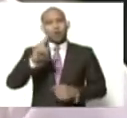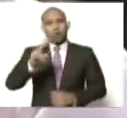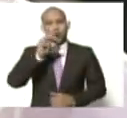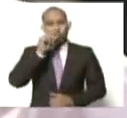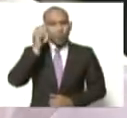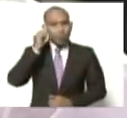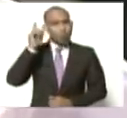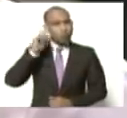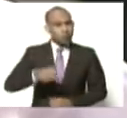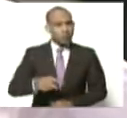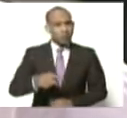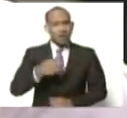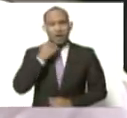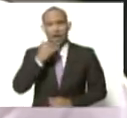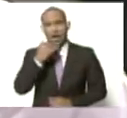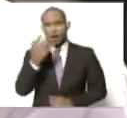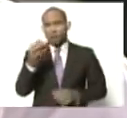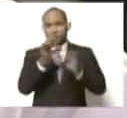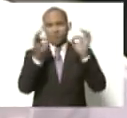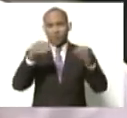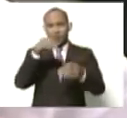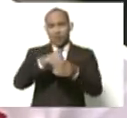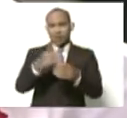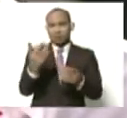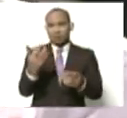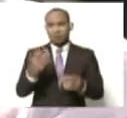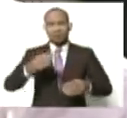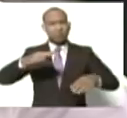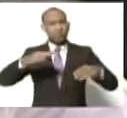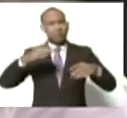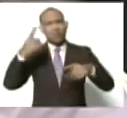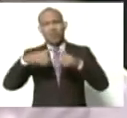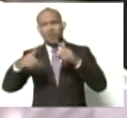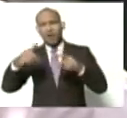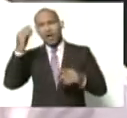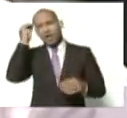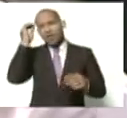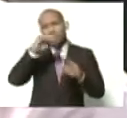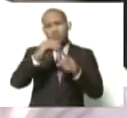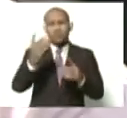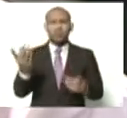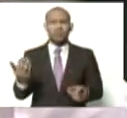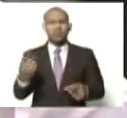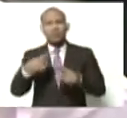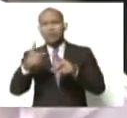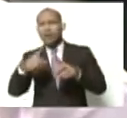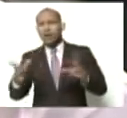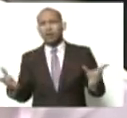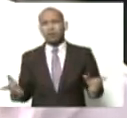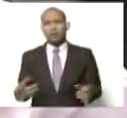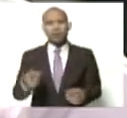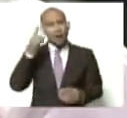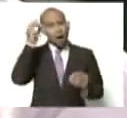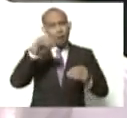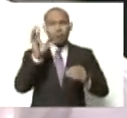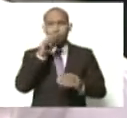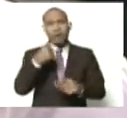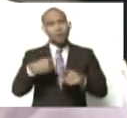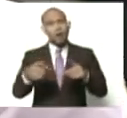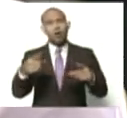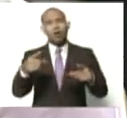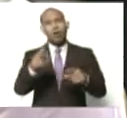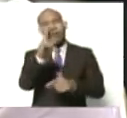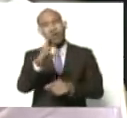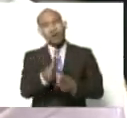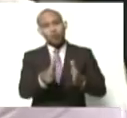seres humanos, diferencias. En nuestras familias hay diferencias, sin duda alguna. Pero nos abraza que formamos parte de esa familia. Y Venezuela es una gran